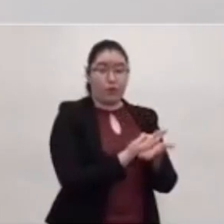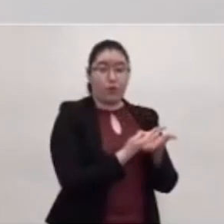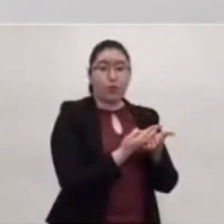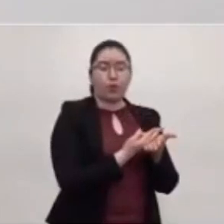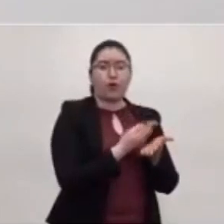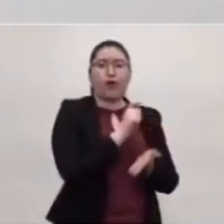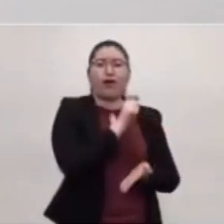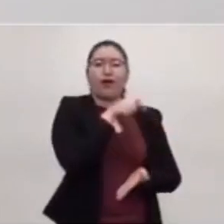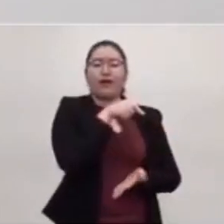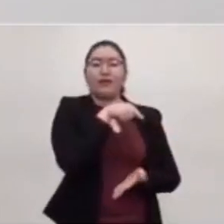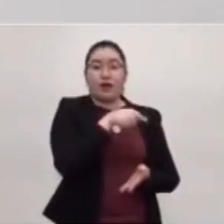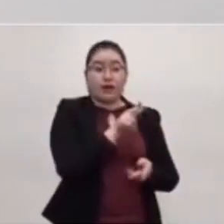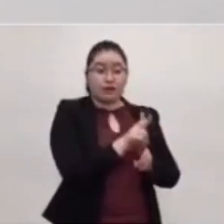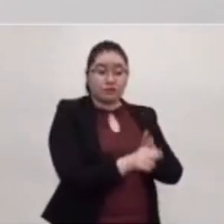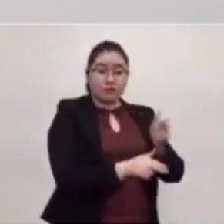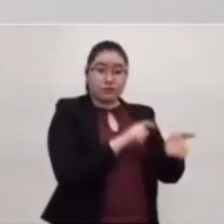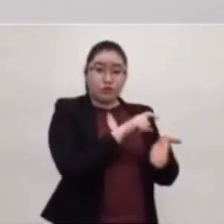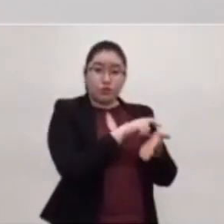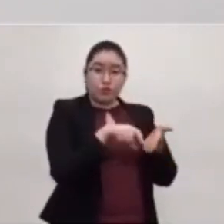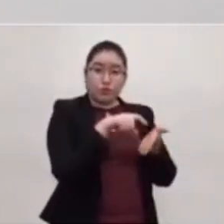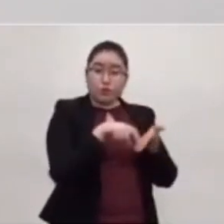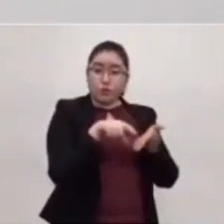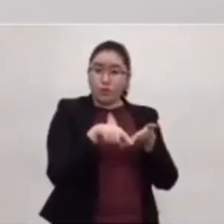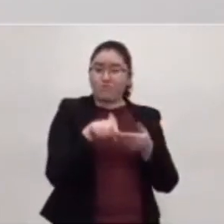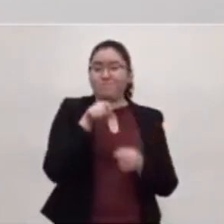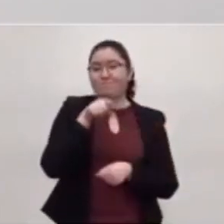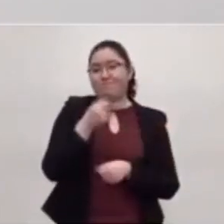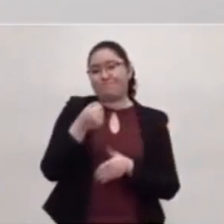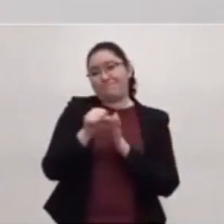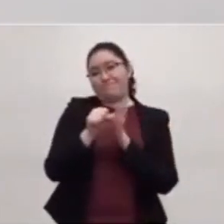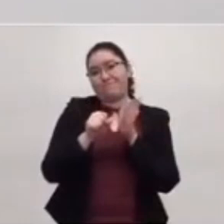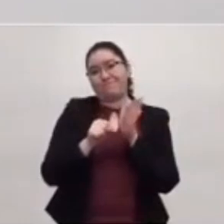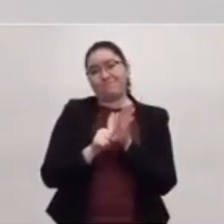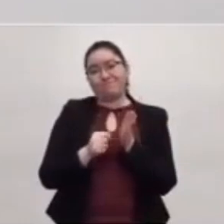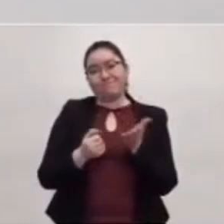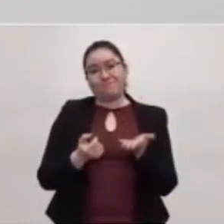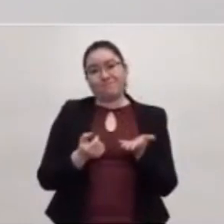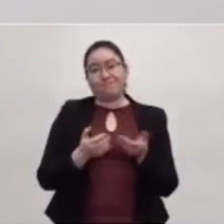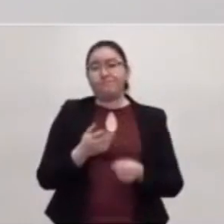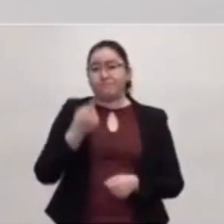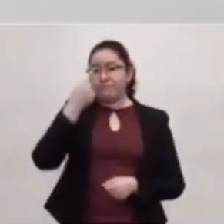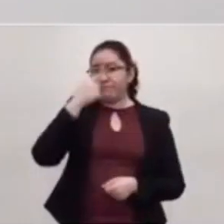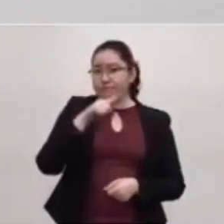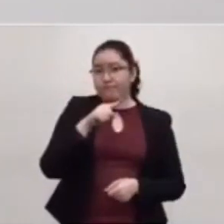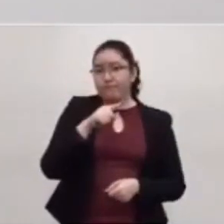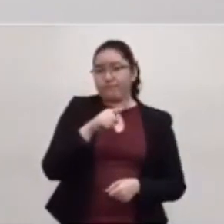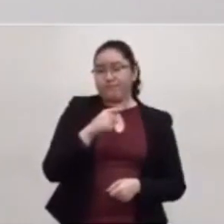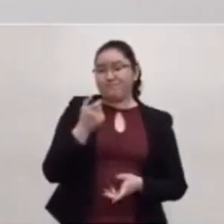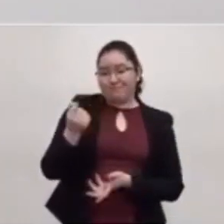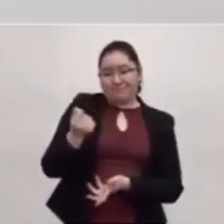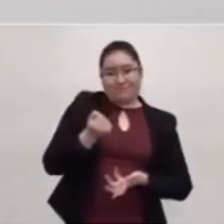muy importante de trenes que fue establecido en este sistema de obra con